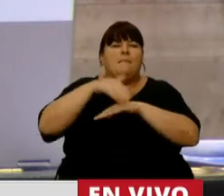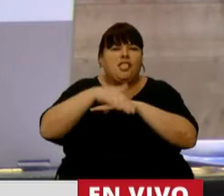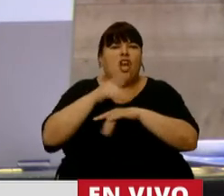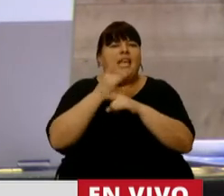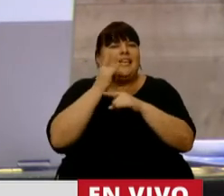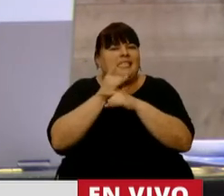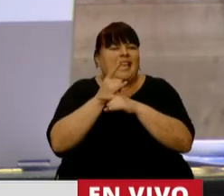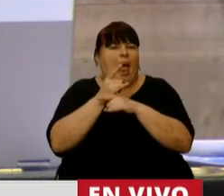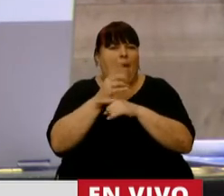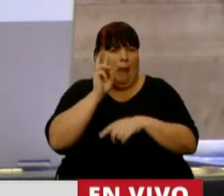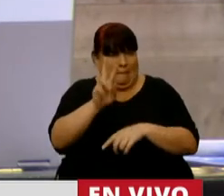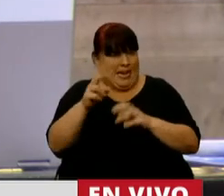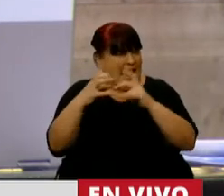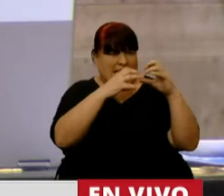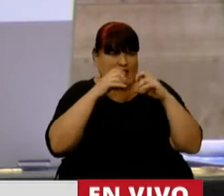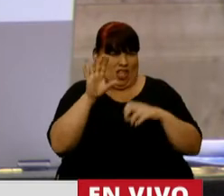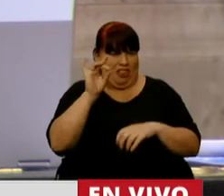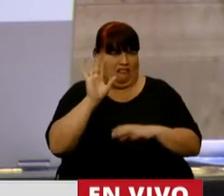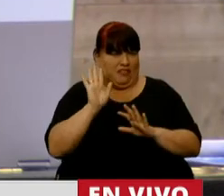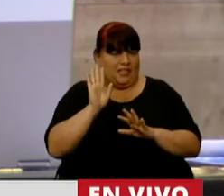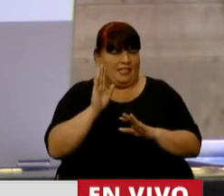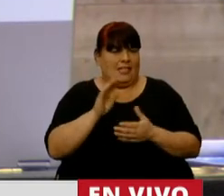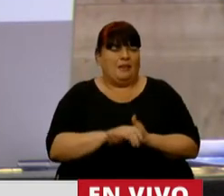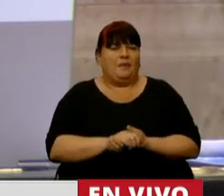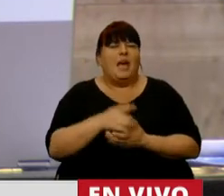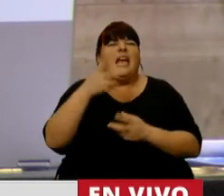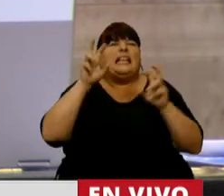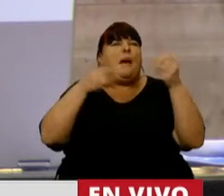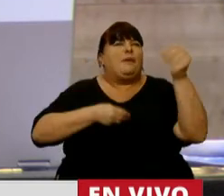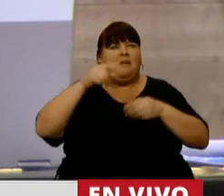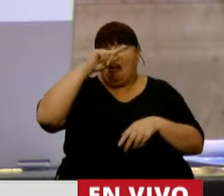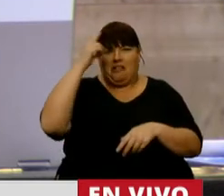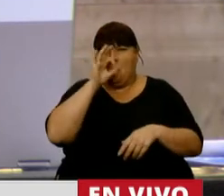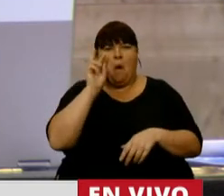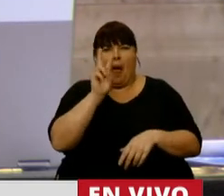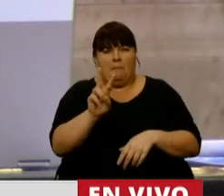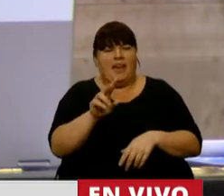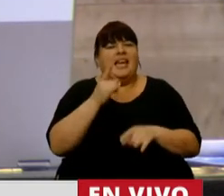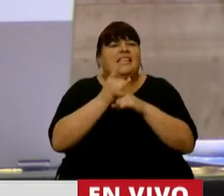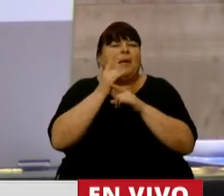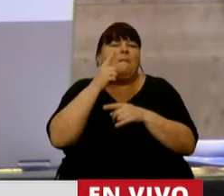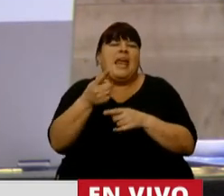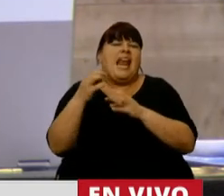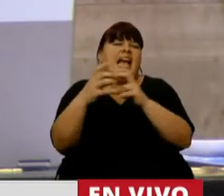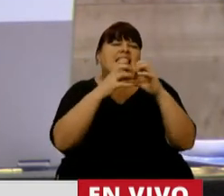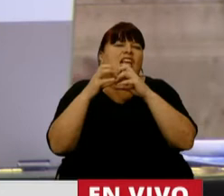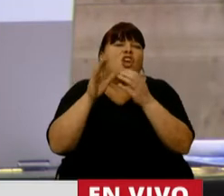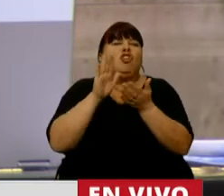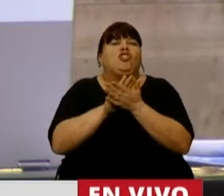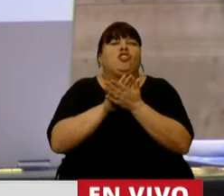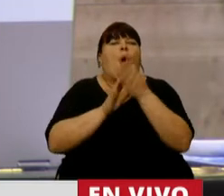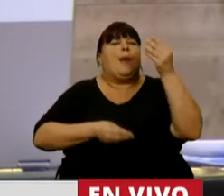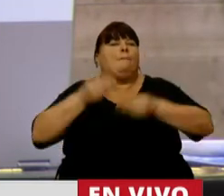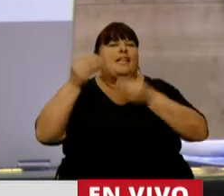sigan la sesión de un presupuesto nacional. Generalmente se sigue la sesión de lo que es